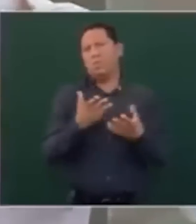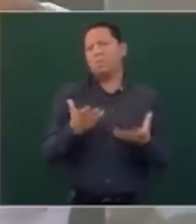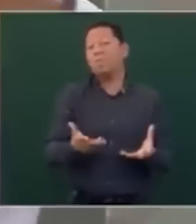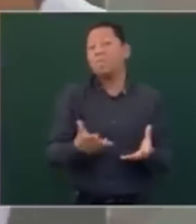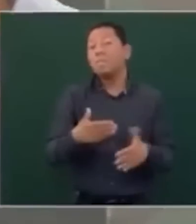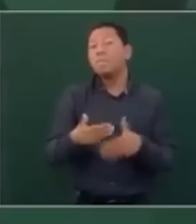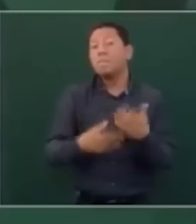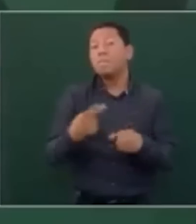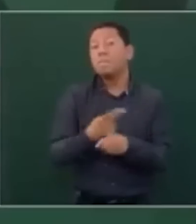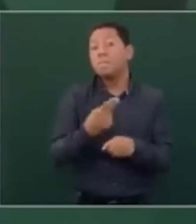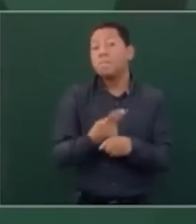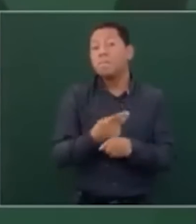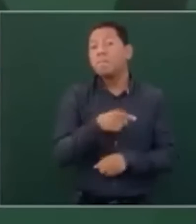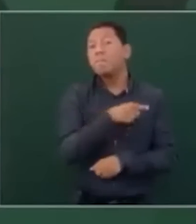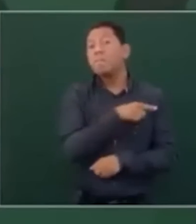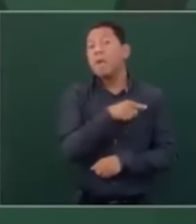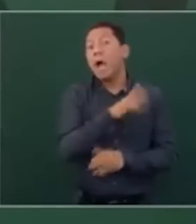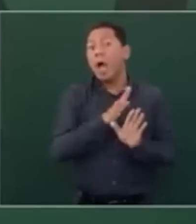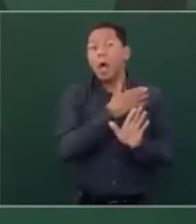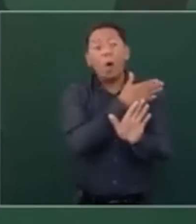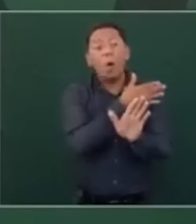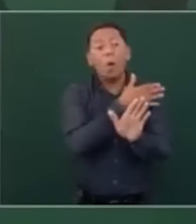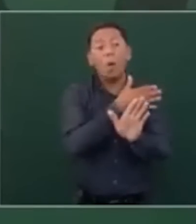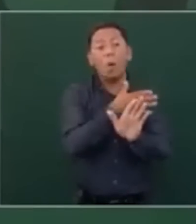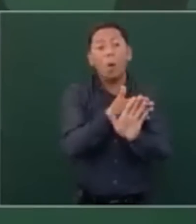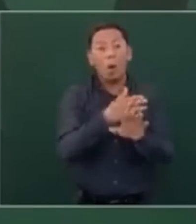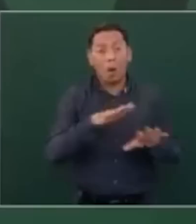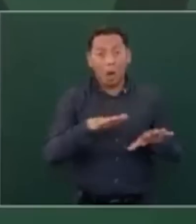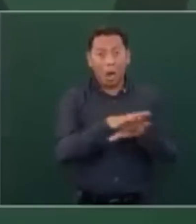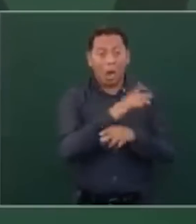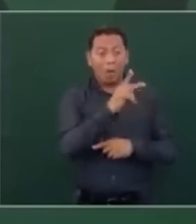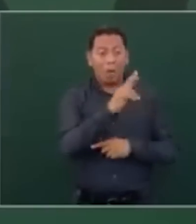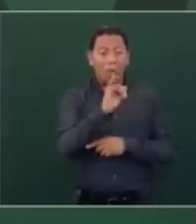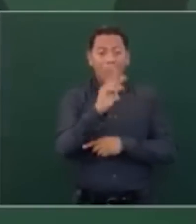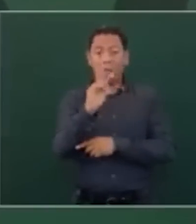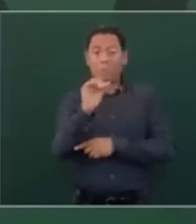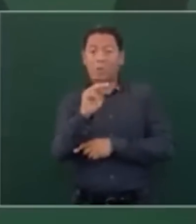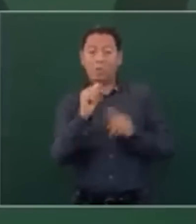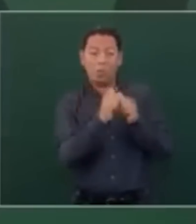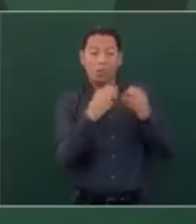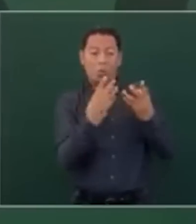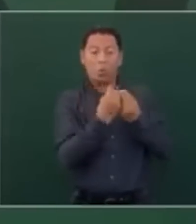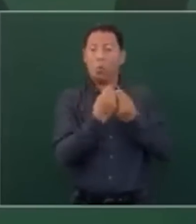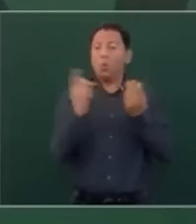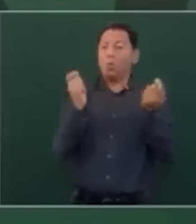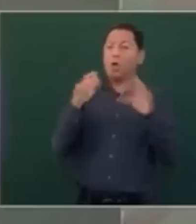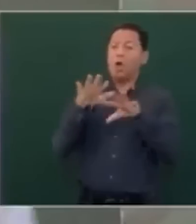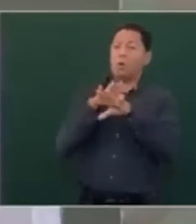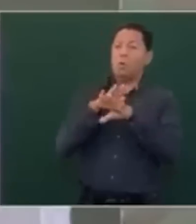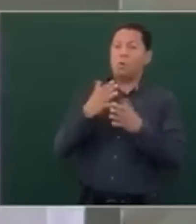hicieron el supuesto cambio, ¿no?, la alternancia. ¿Y qué